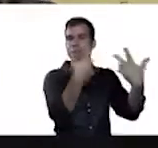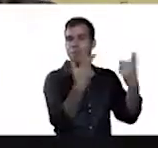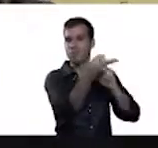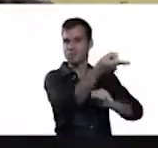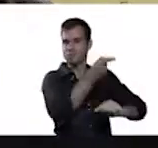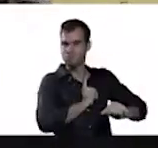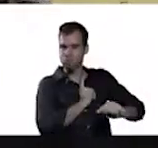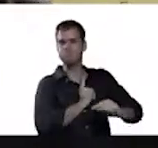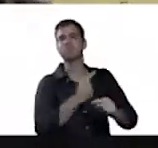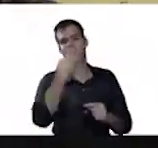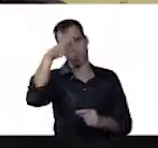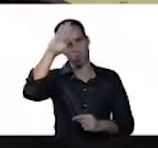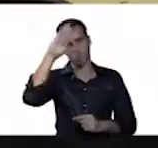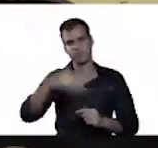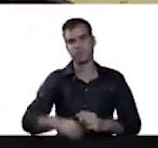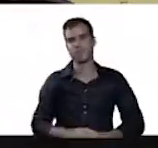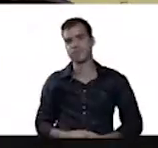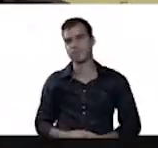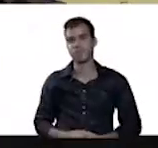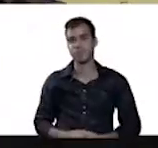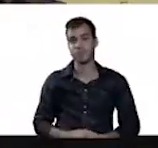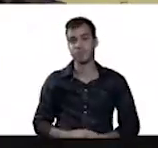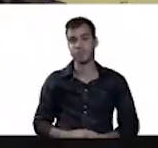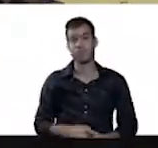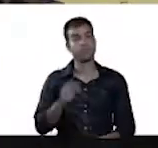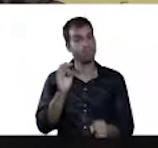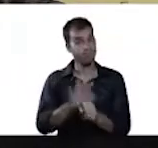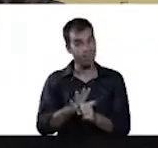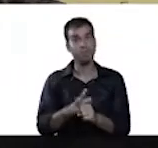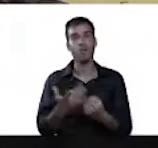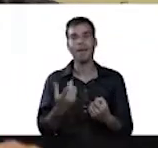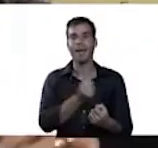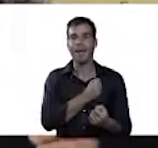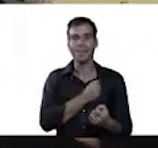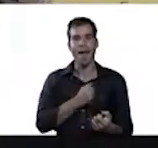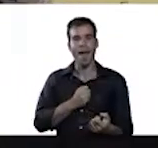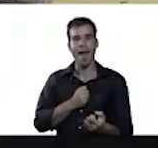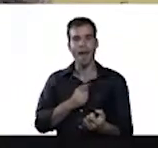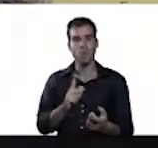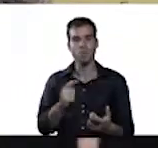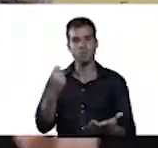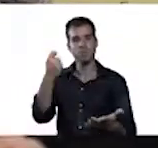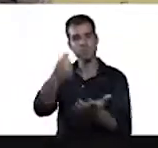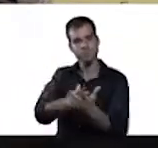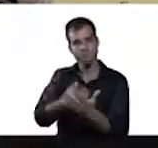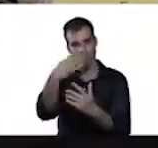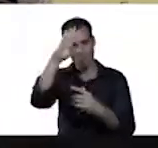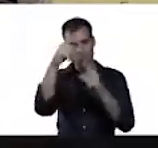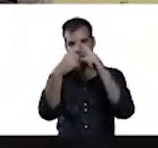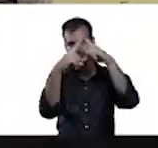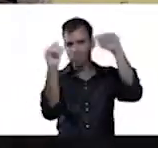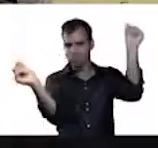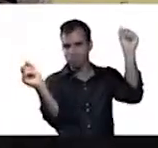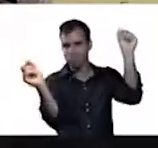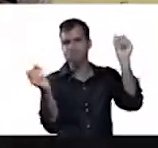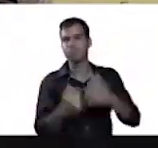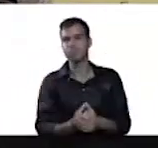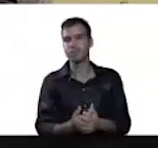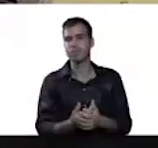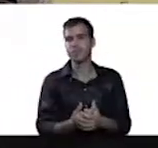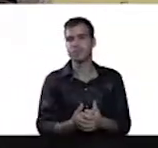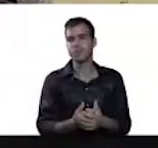principales acciones de Estados Unidos para apoderarse de Cuba, desde los intentos de compra, la